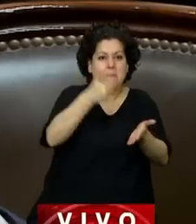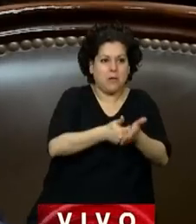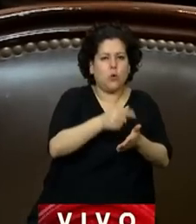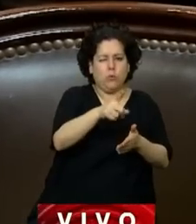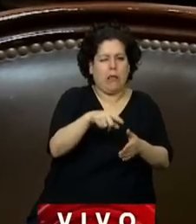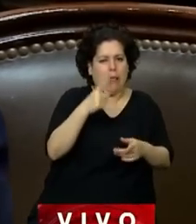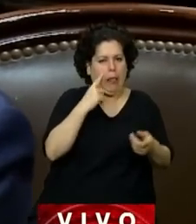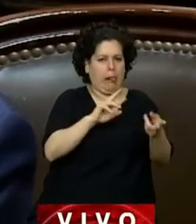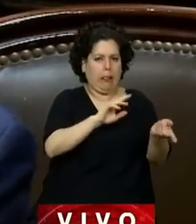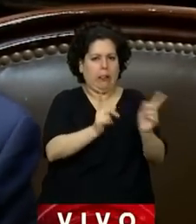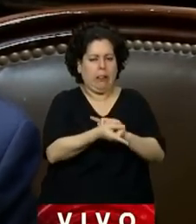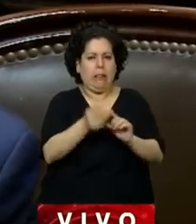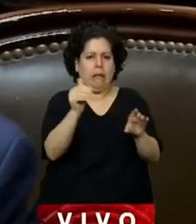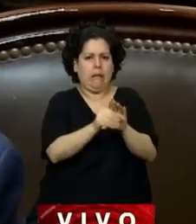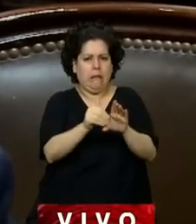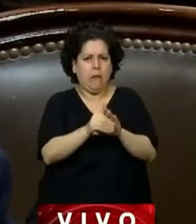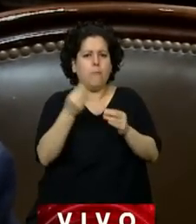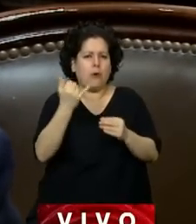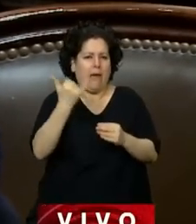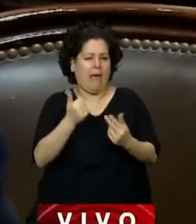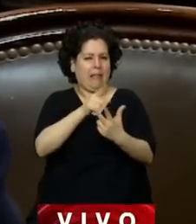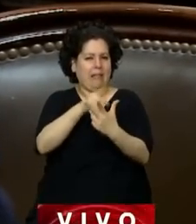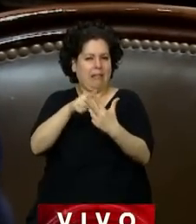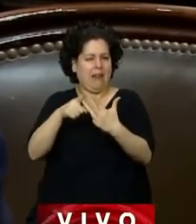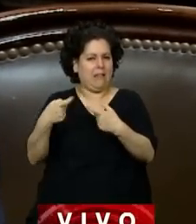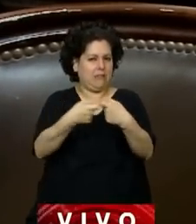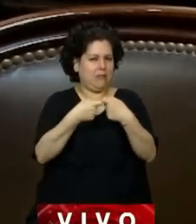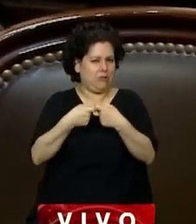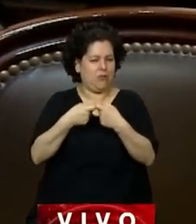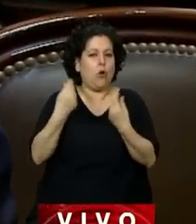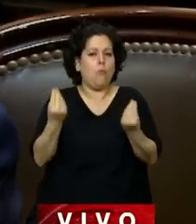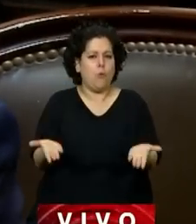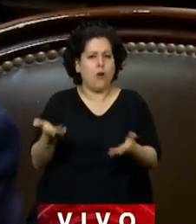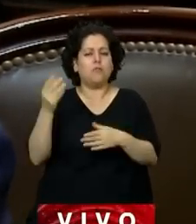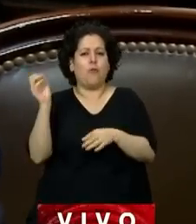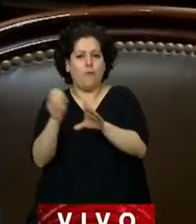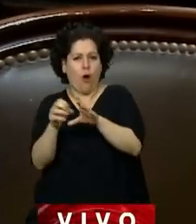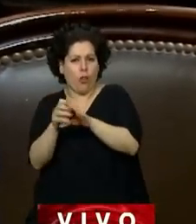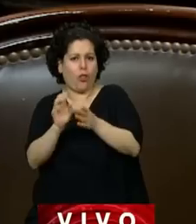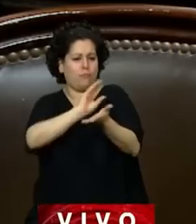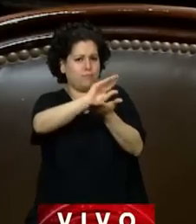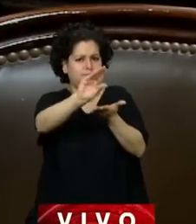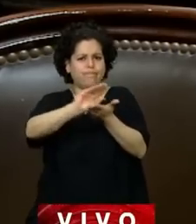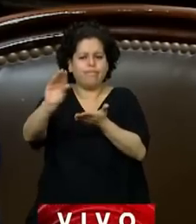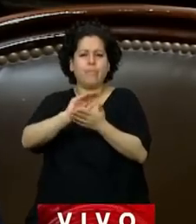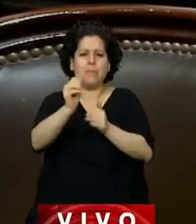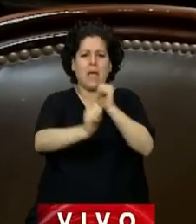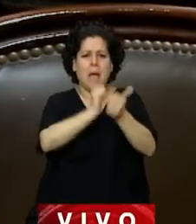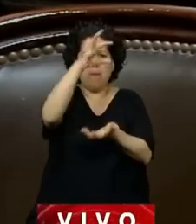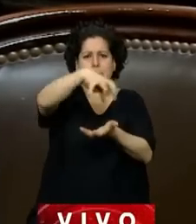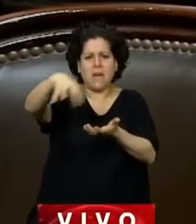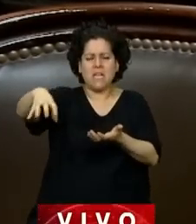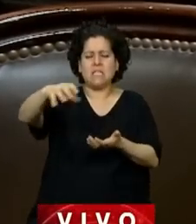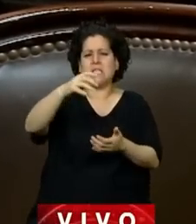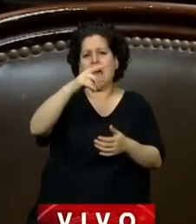se están sosteniendo en una triada corporativa y por eso destinan los fondos a empresas estatales